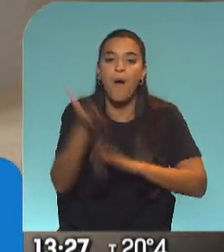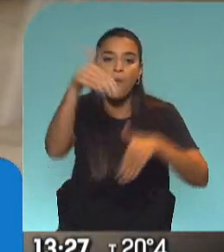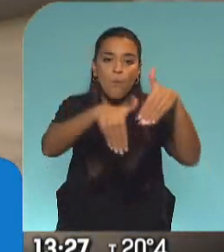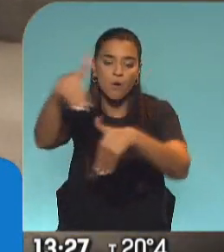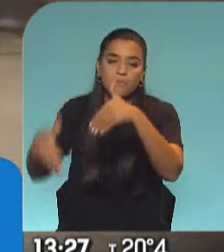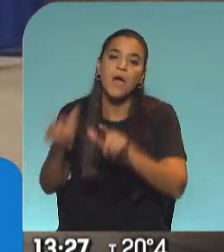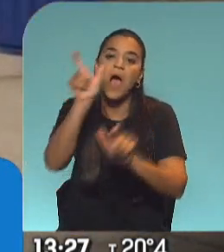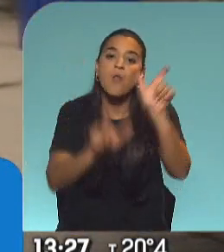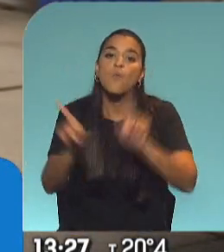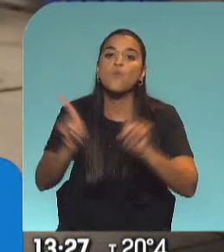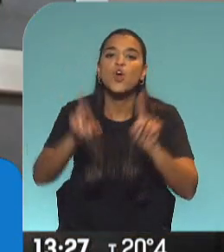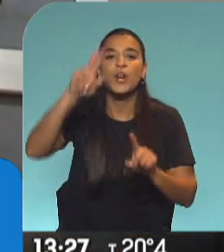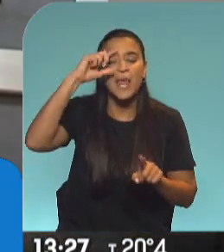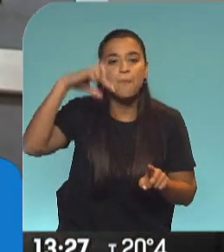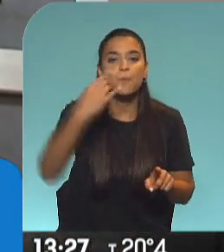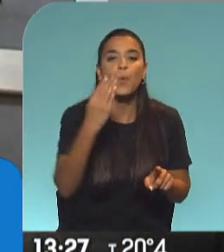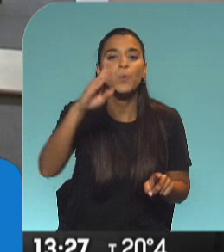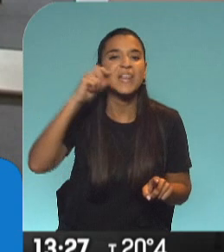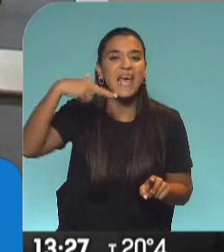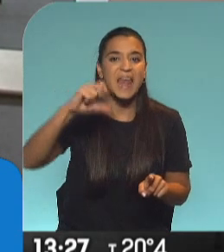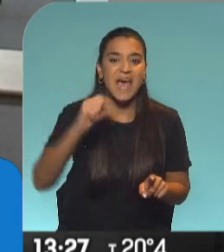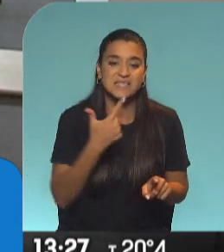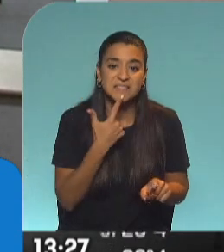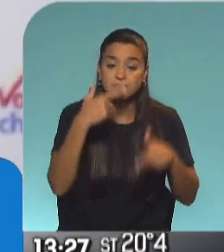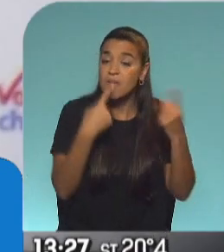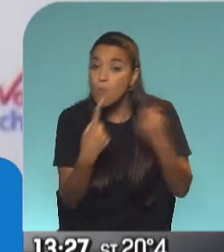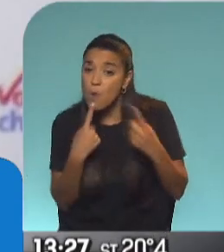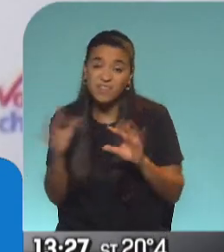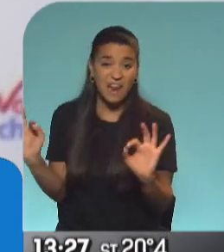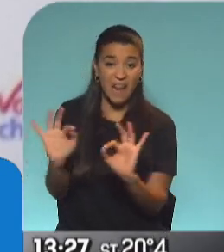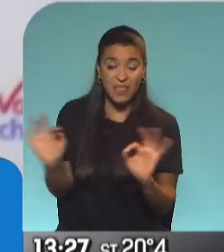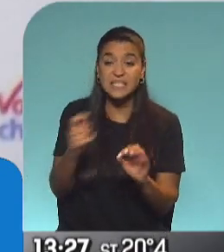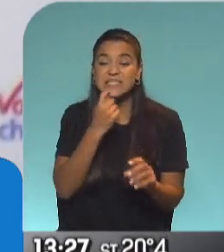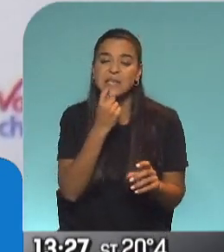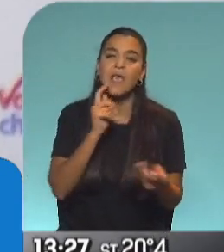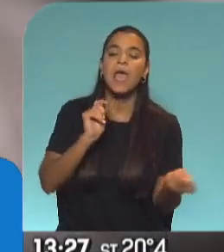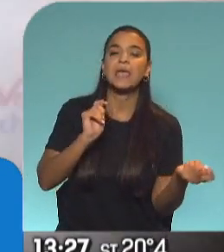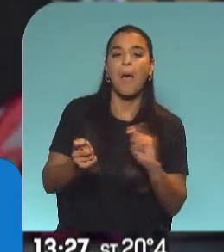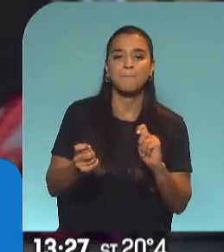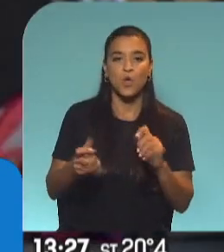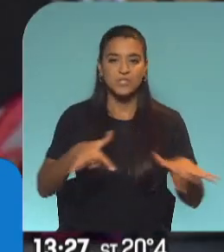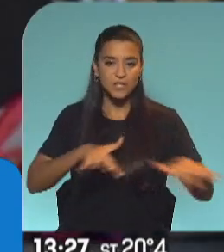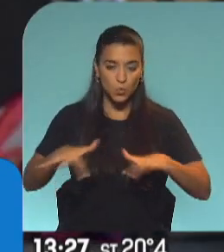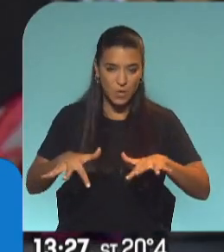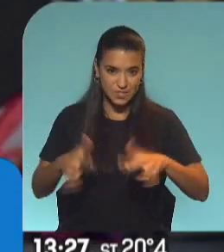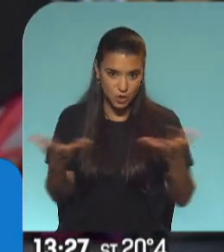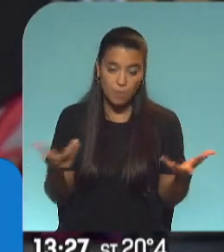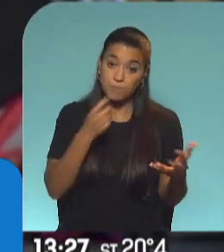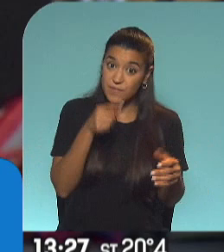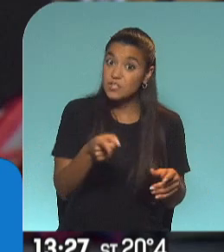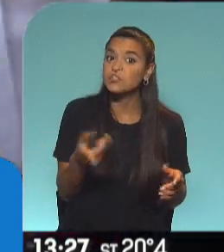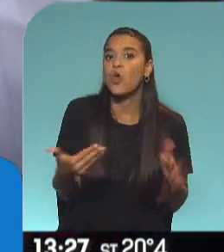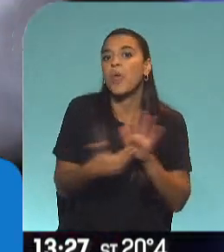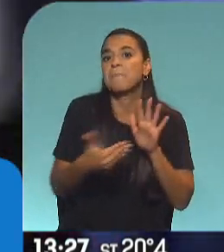con simpatías republicanas que hoy no están representados en las encuestas y si hay cambios de humor a último momento, algo en lo que incide mucho